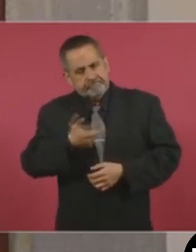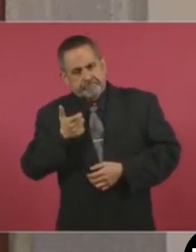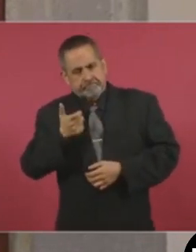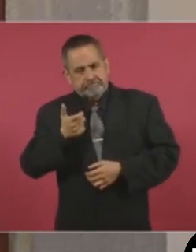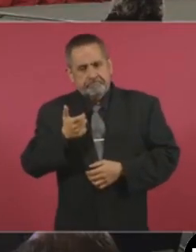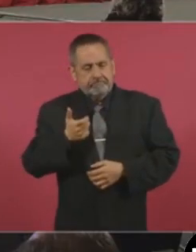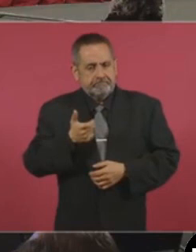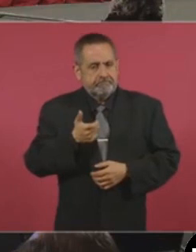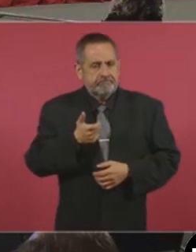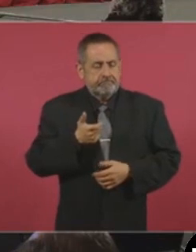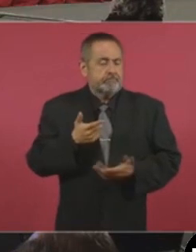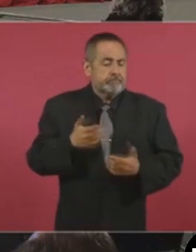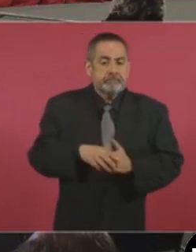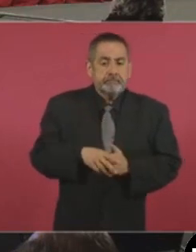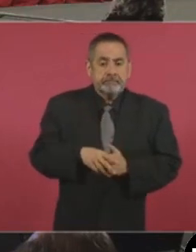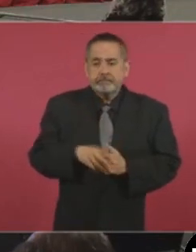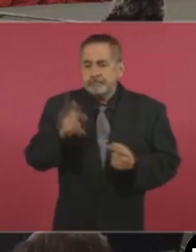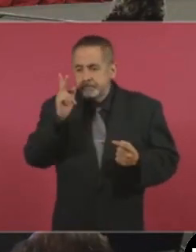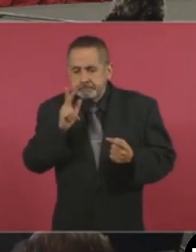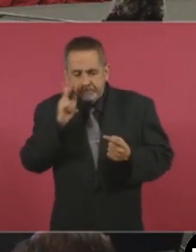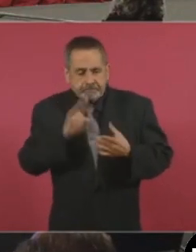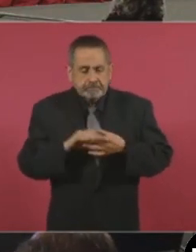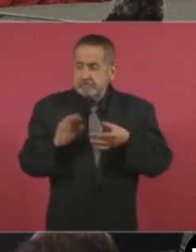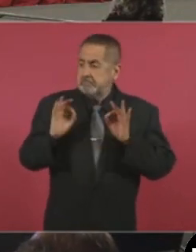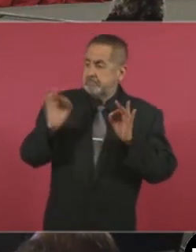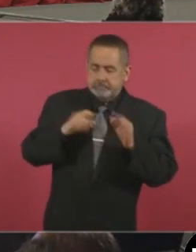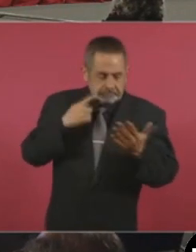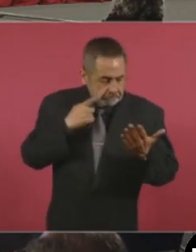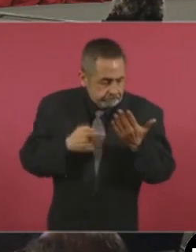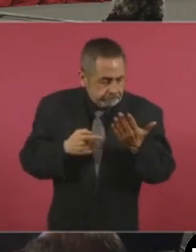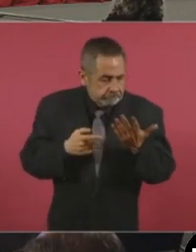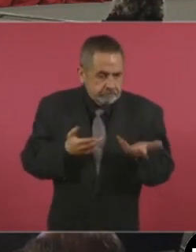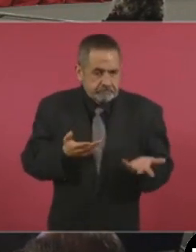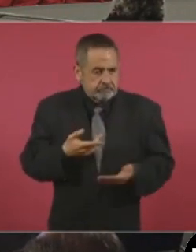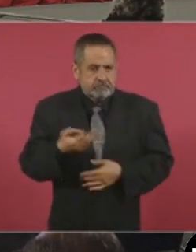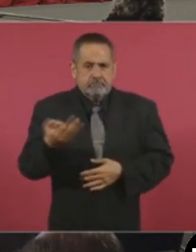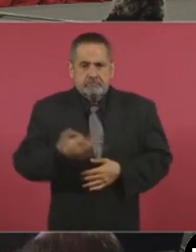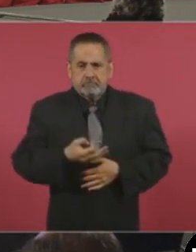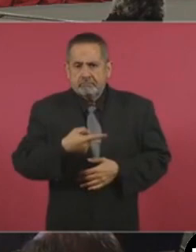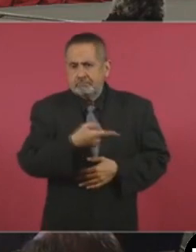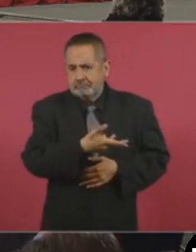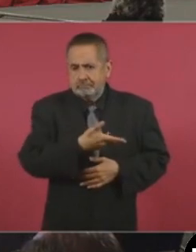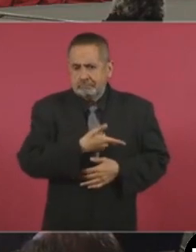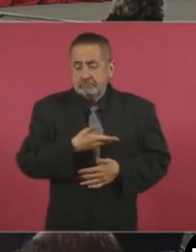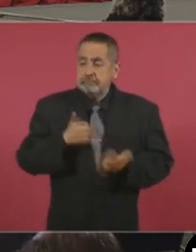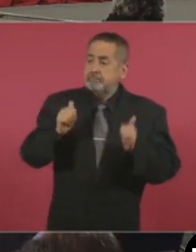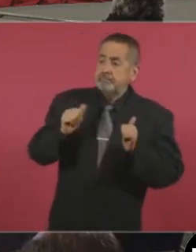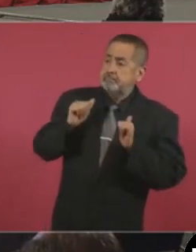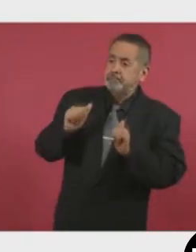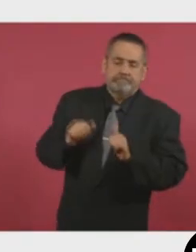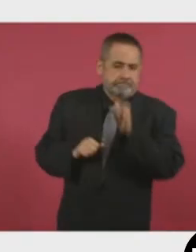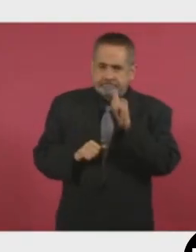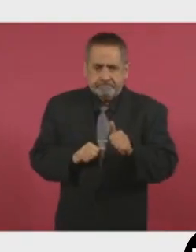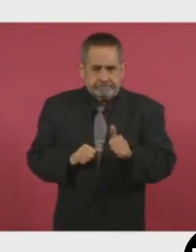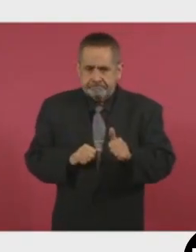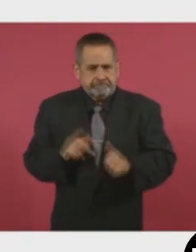y ninguna de las pruebas de descargo lo han podido favorecer.